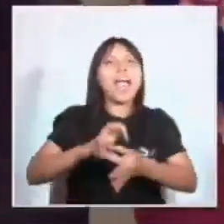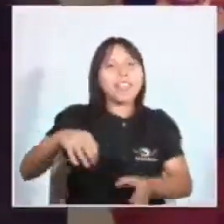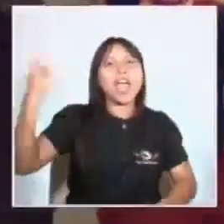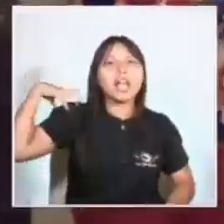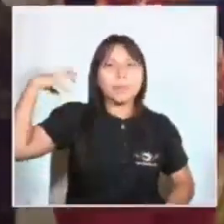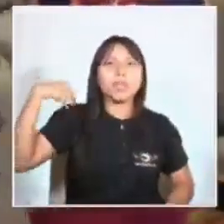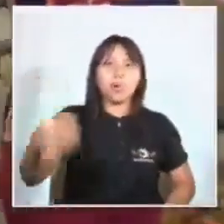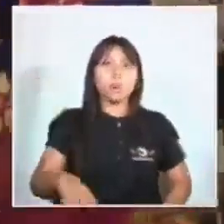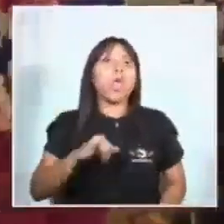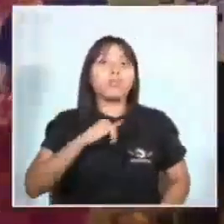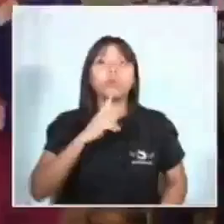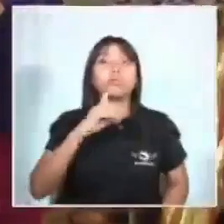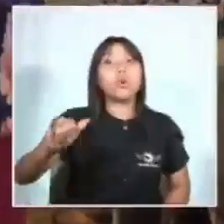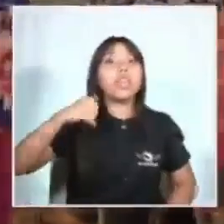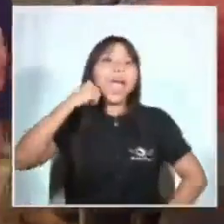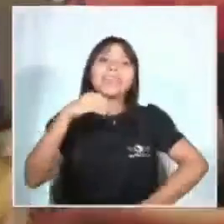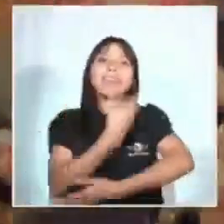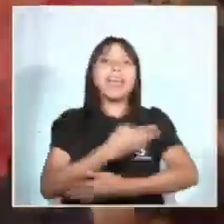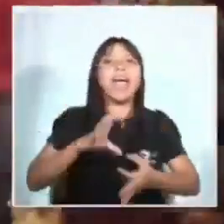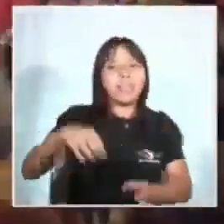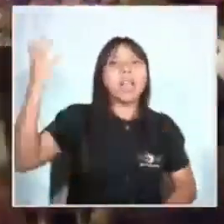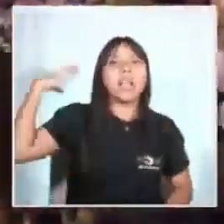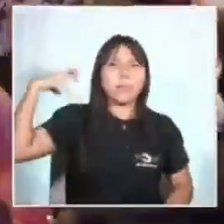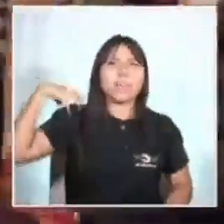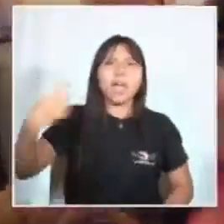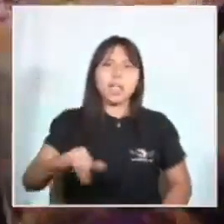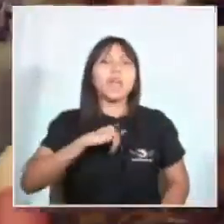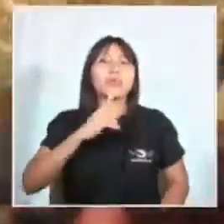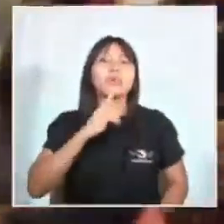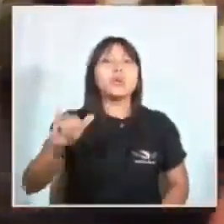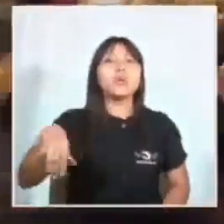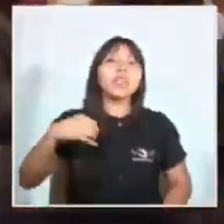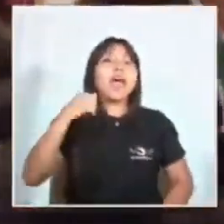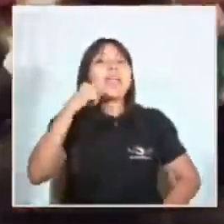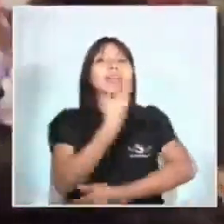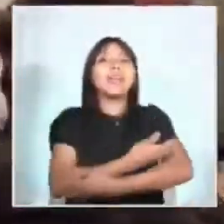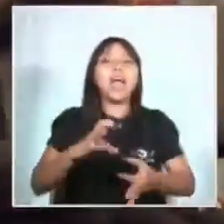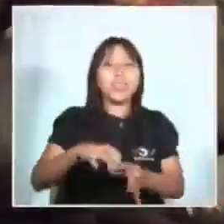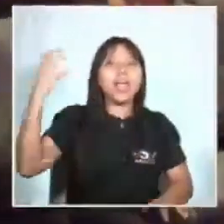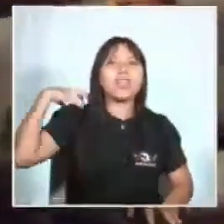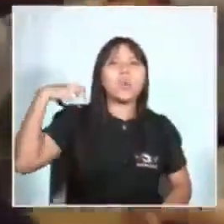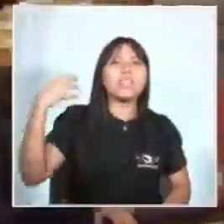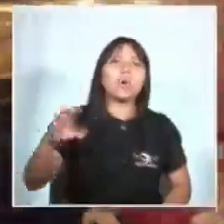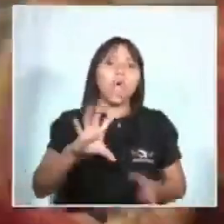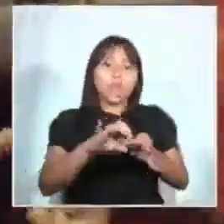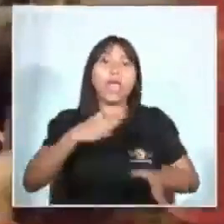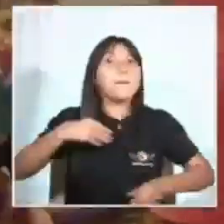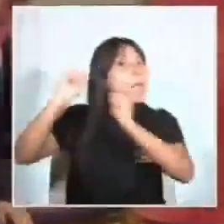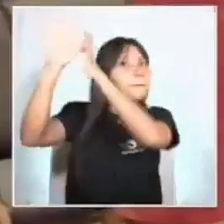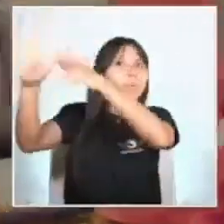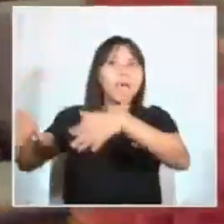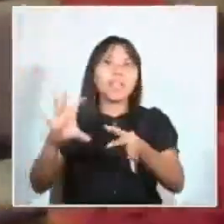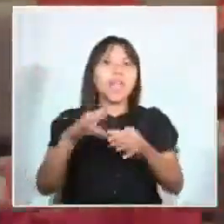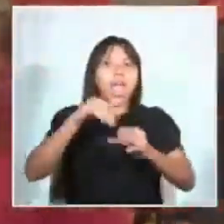Soy la hija del dueño. Soy la hija del dueño. De mi padre es